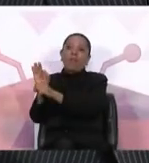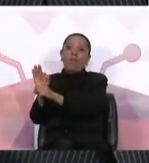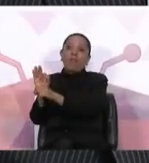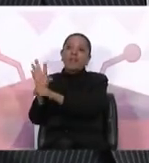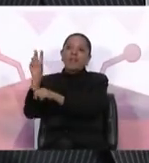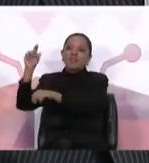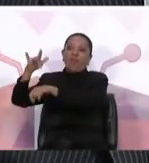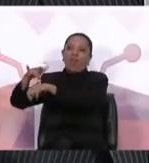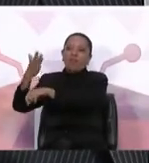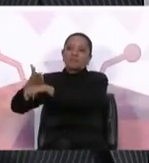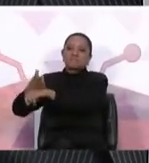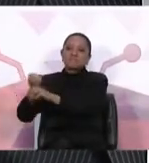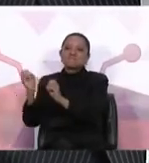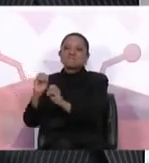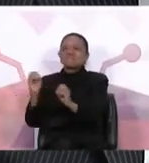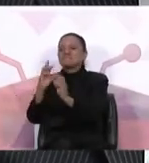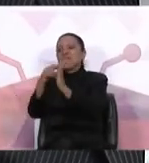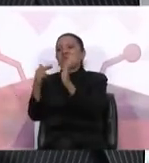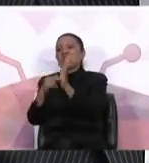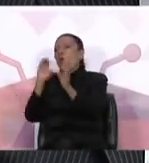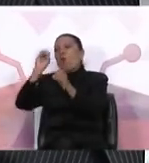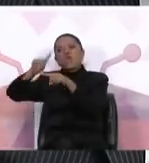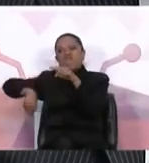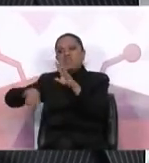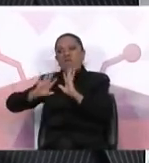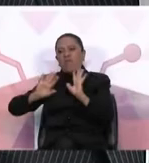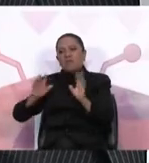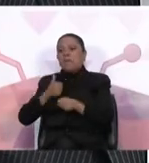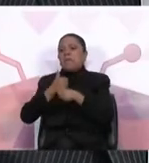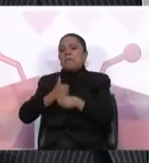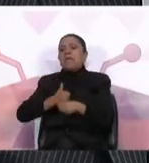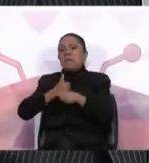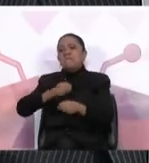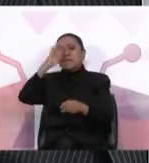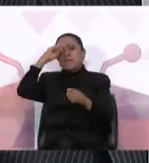regularizarlo o quitarlo víctimas del delito